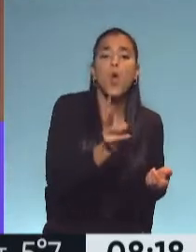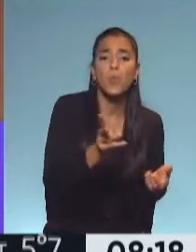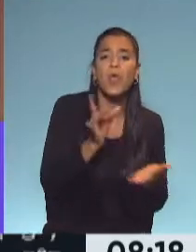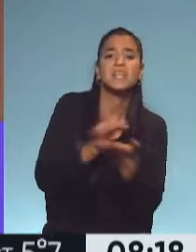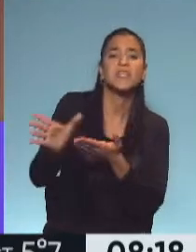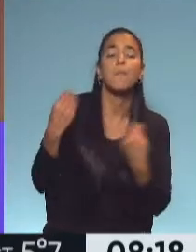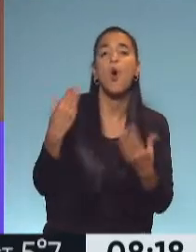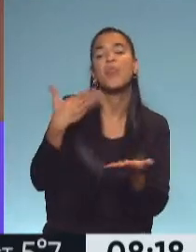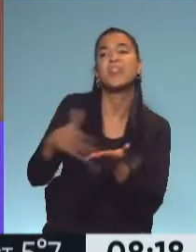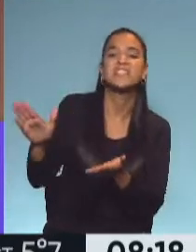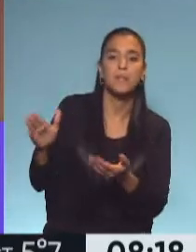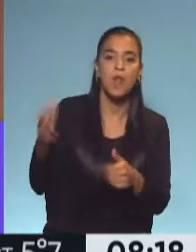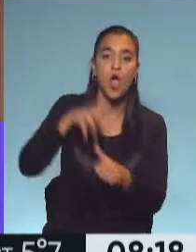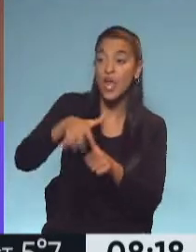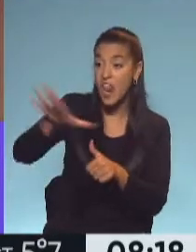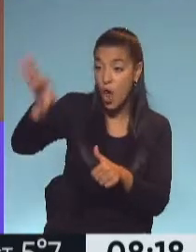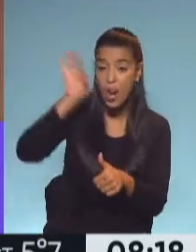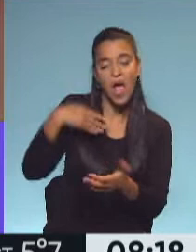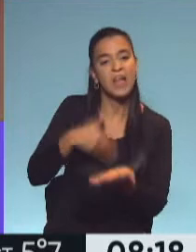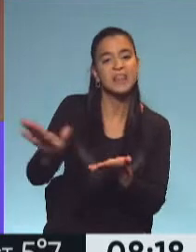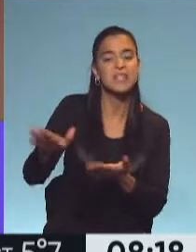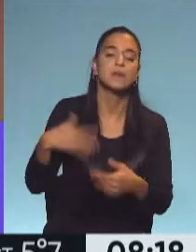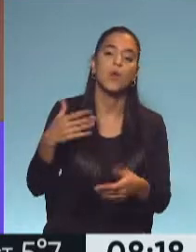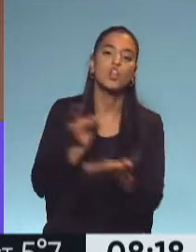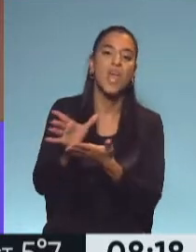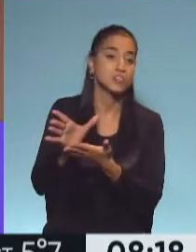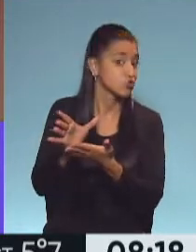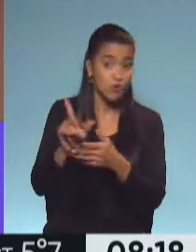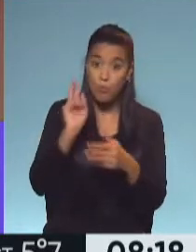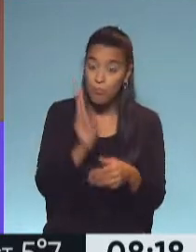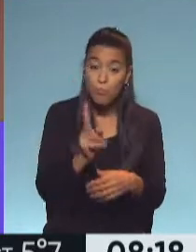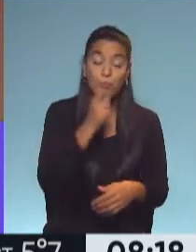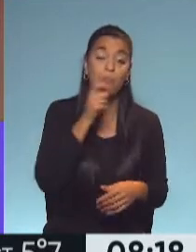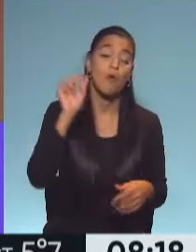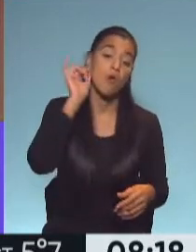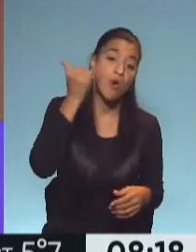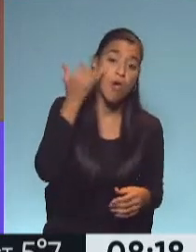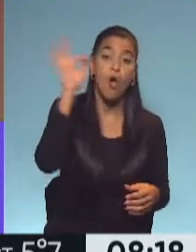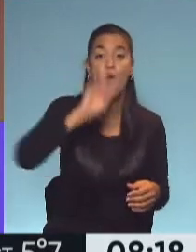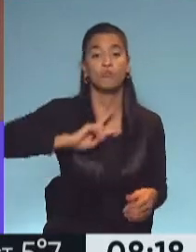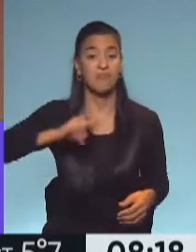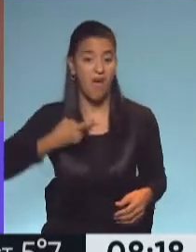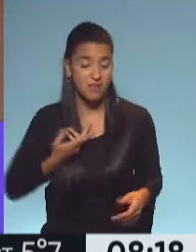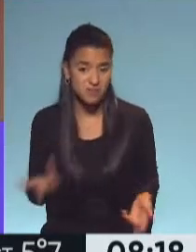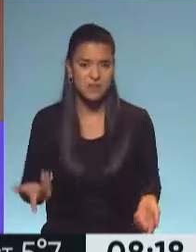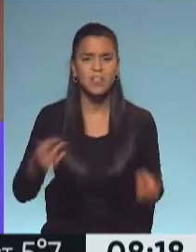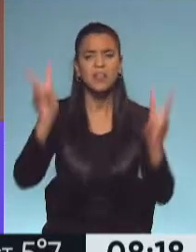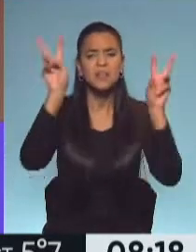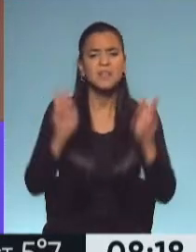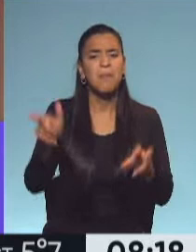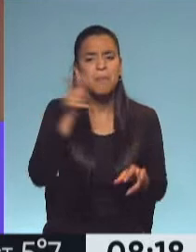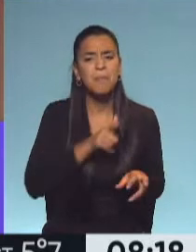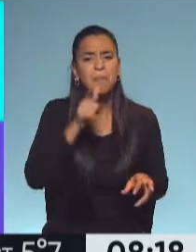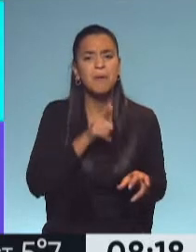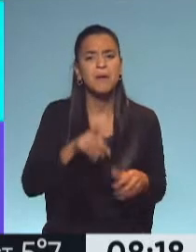por discriminación, por razones de género, de sexo, a personas que sean homosexuales o trans. Cuestiones que parecieran,